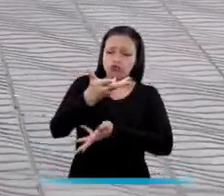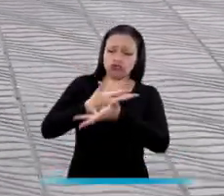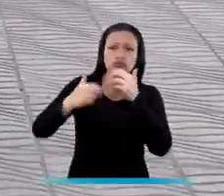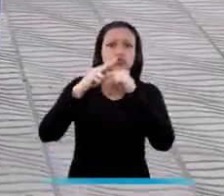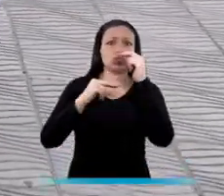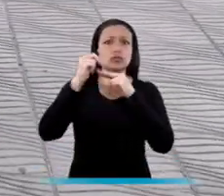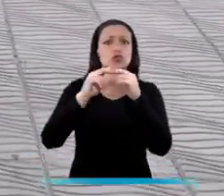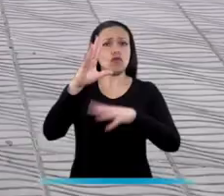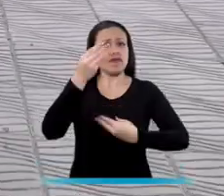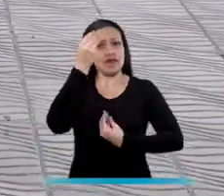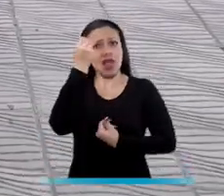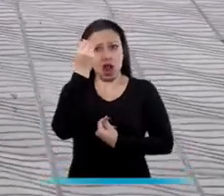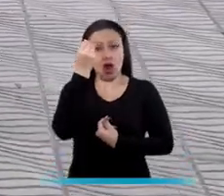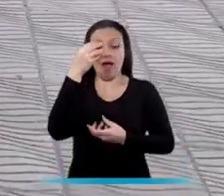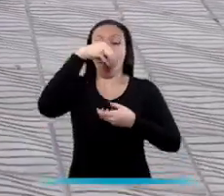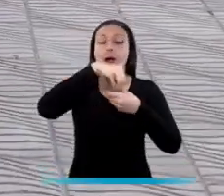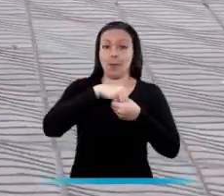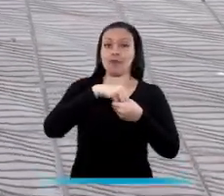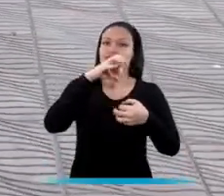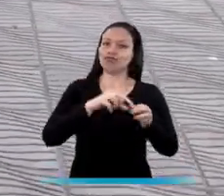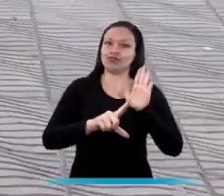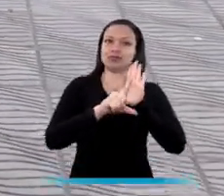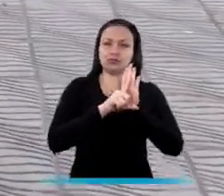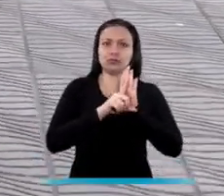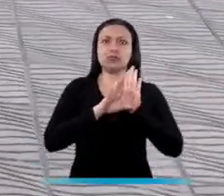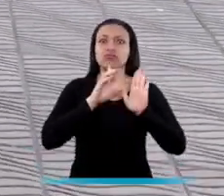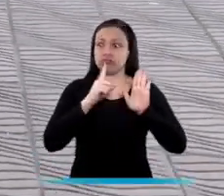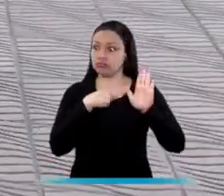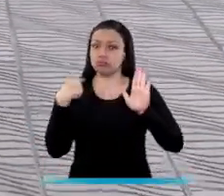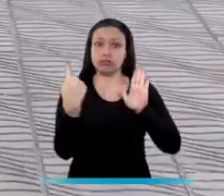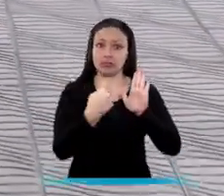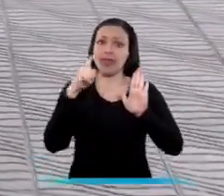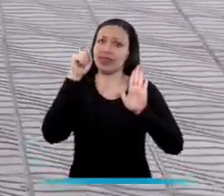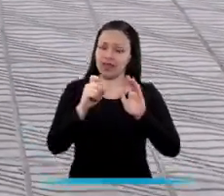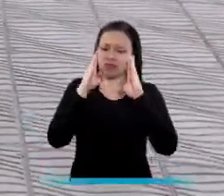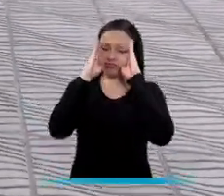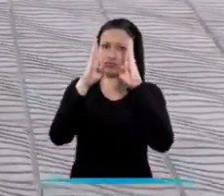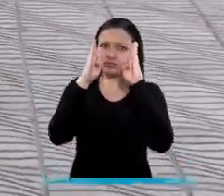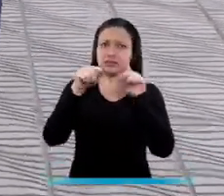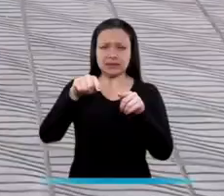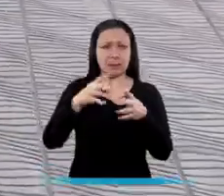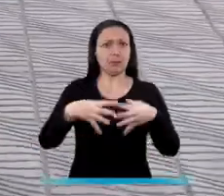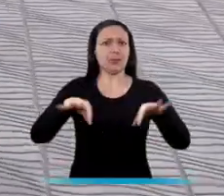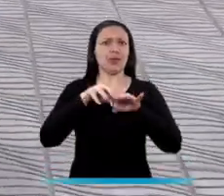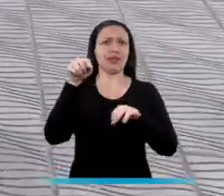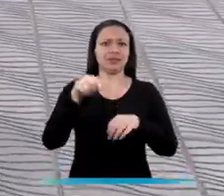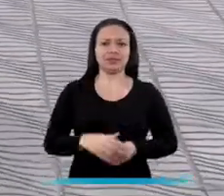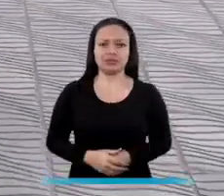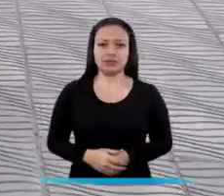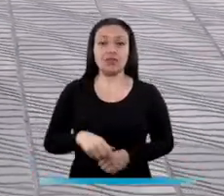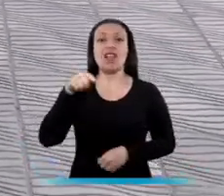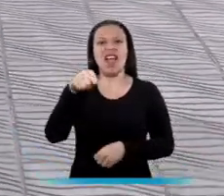un ordenamiento jurídico, y quienes hacemos parte de ella debemos atender estos principios. Esto es lo que se conoce como